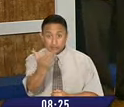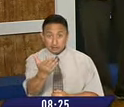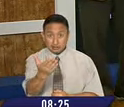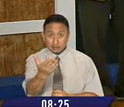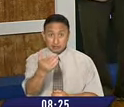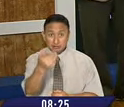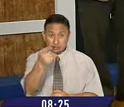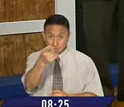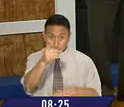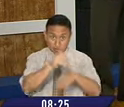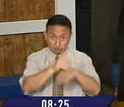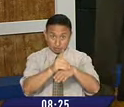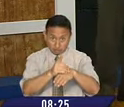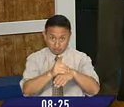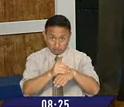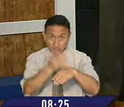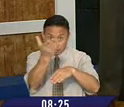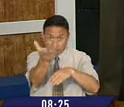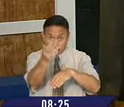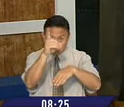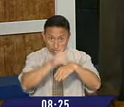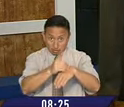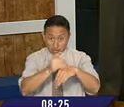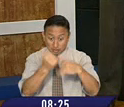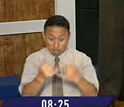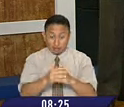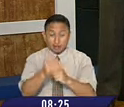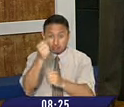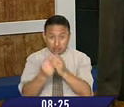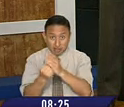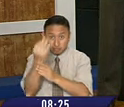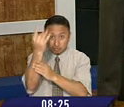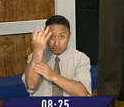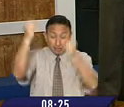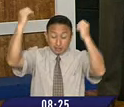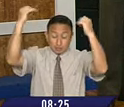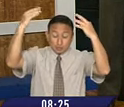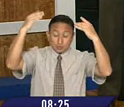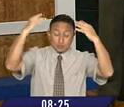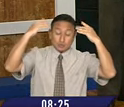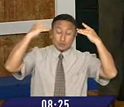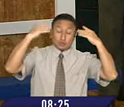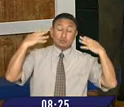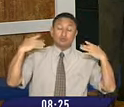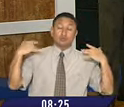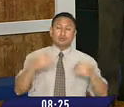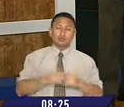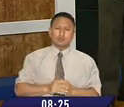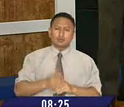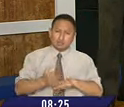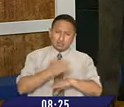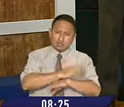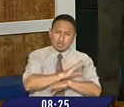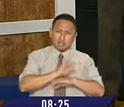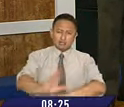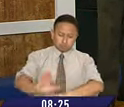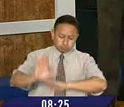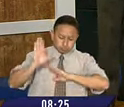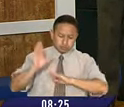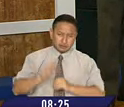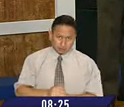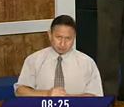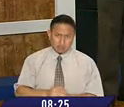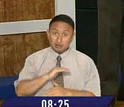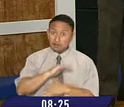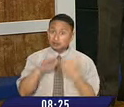son médicos, ¿no? Bueno, a ustedes, que esta vela les ilumine. Recuerden que hicieron un juramento. Ese juramento va para todos. Y